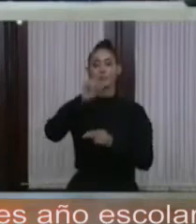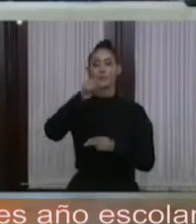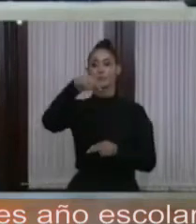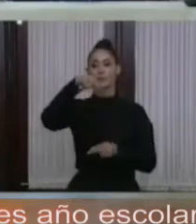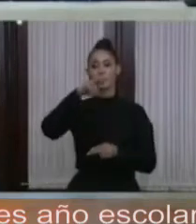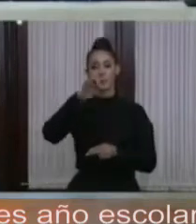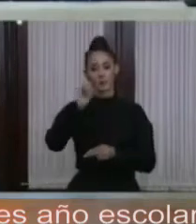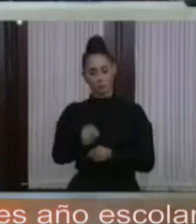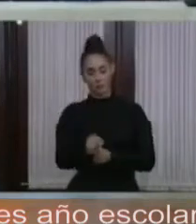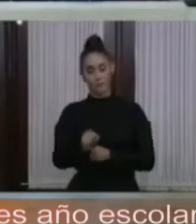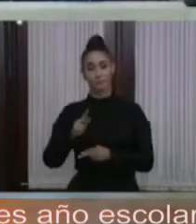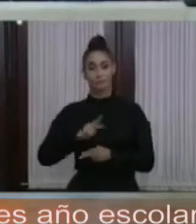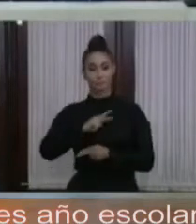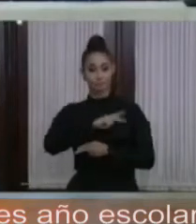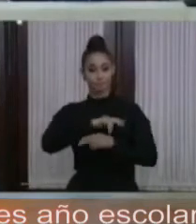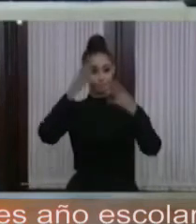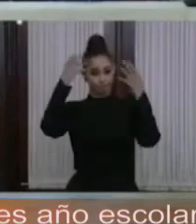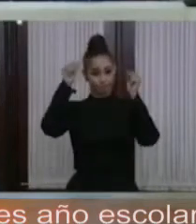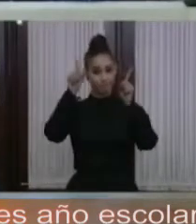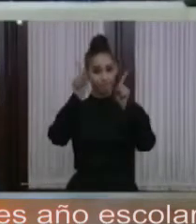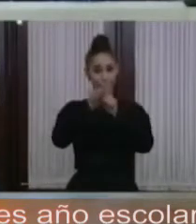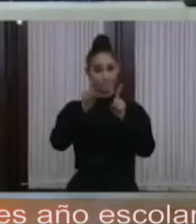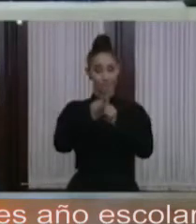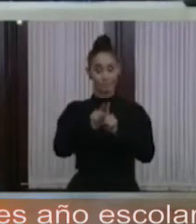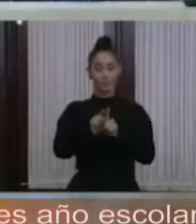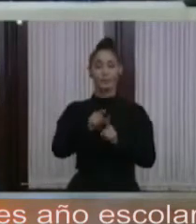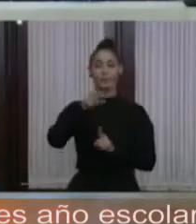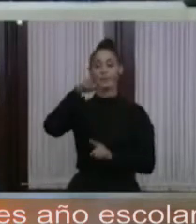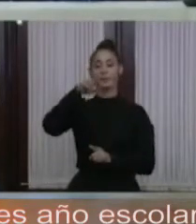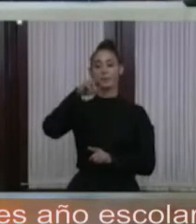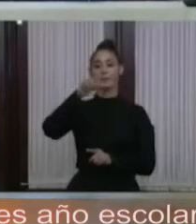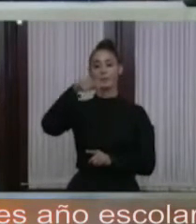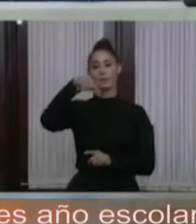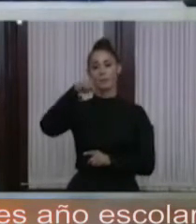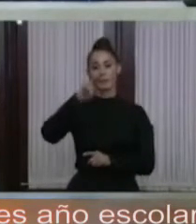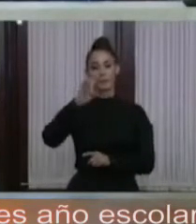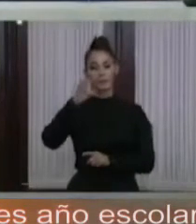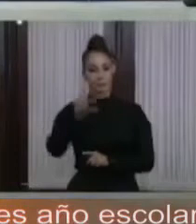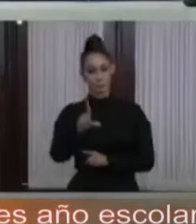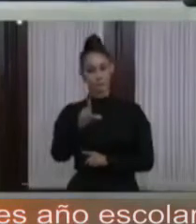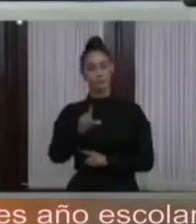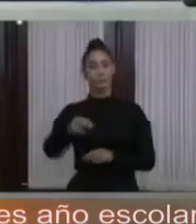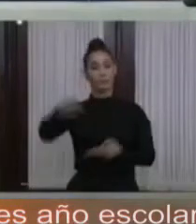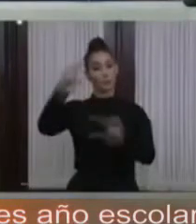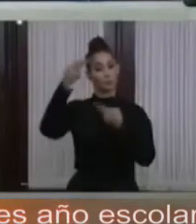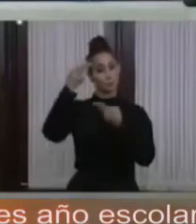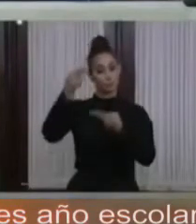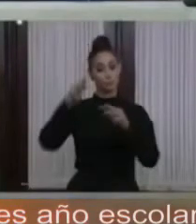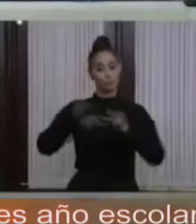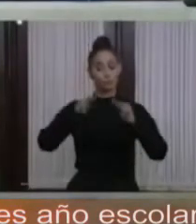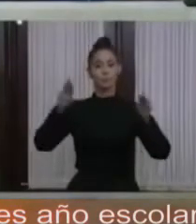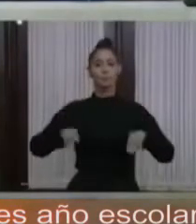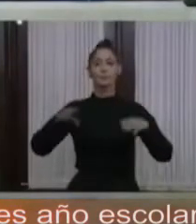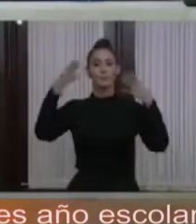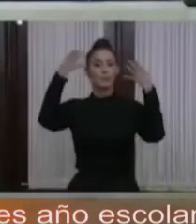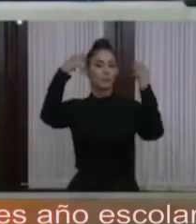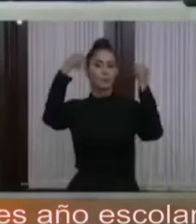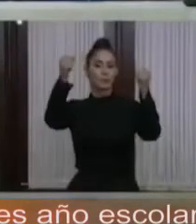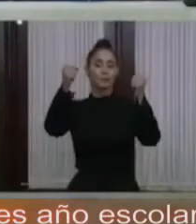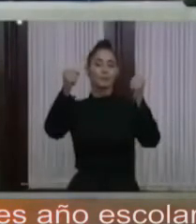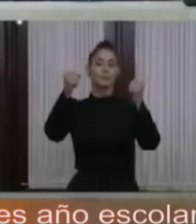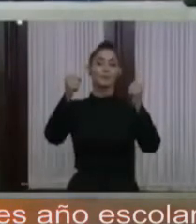pesos para garantizar el desarrollo del nuevo año escolar cómo valora usted señor la antigua